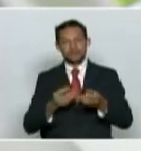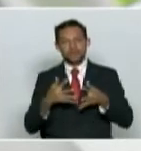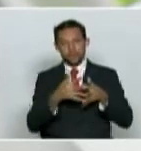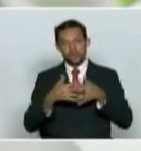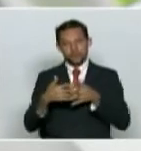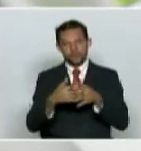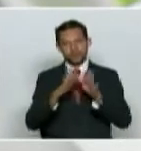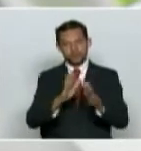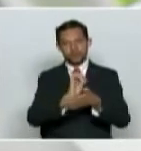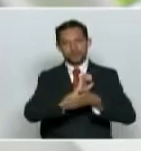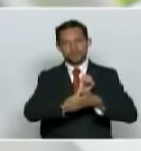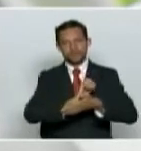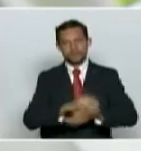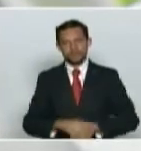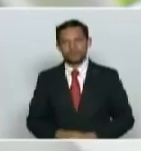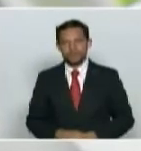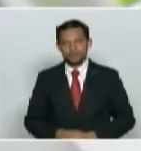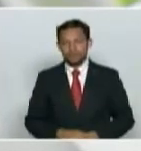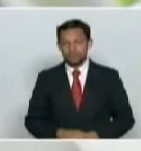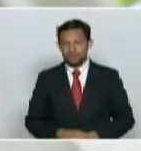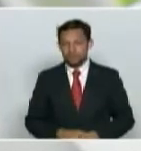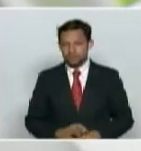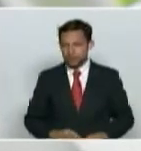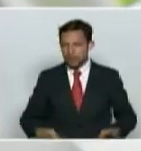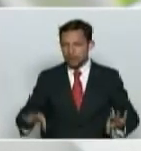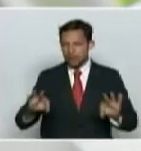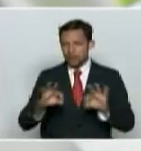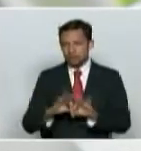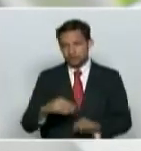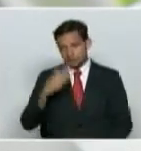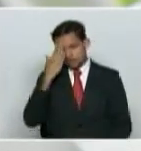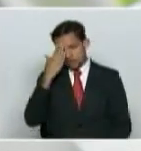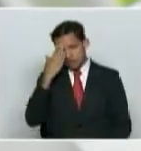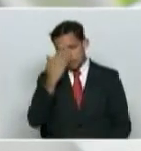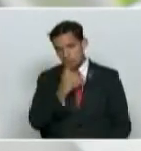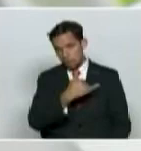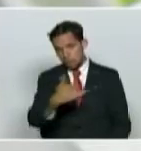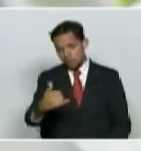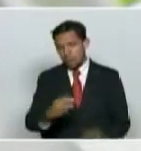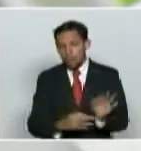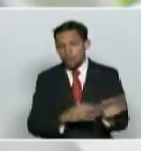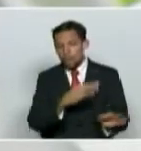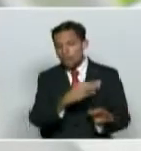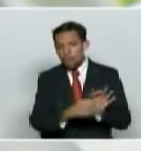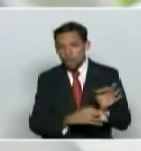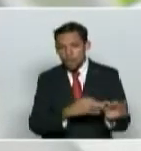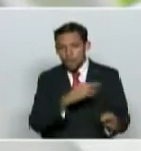lo nuestro. Es importante que no sepas cuidar.